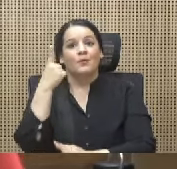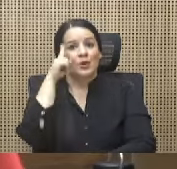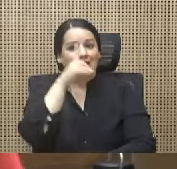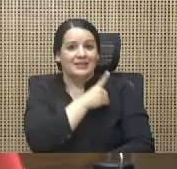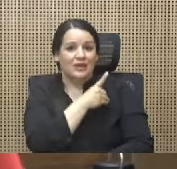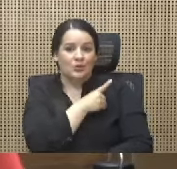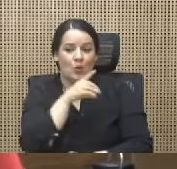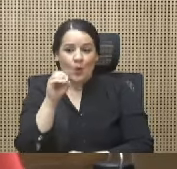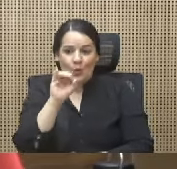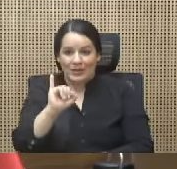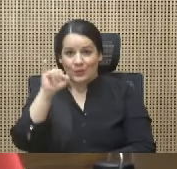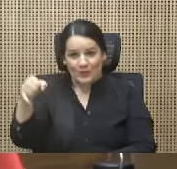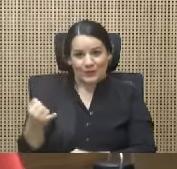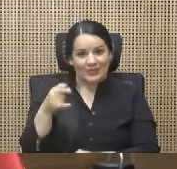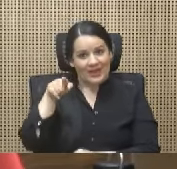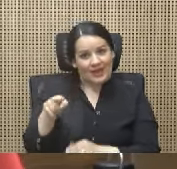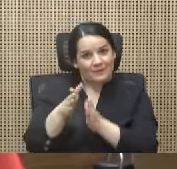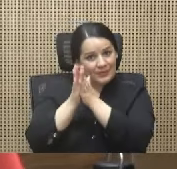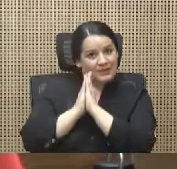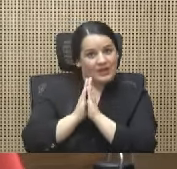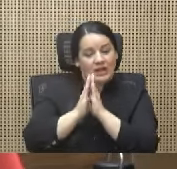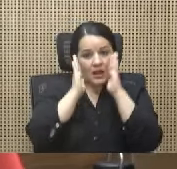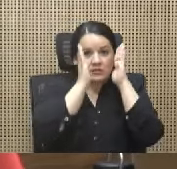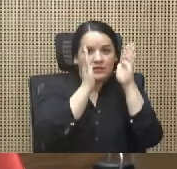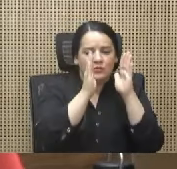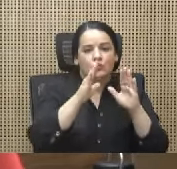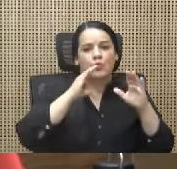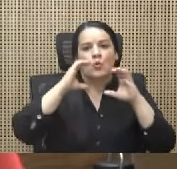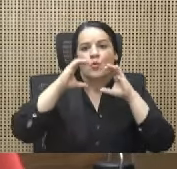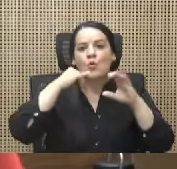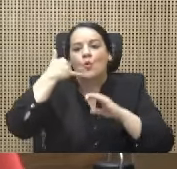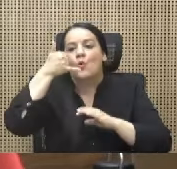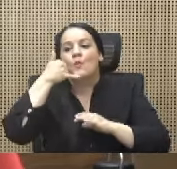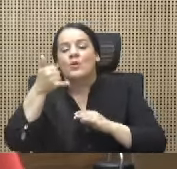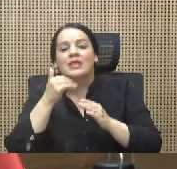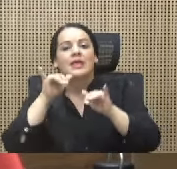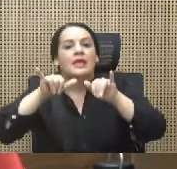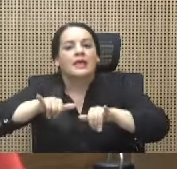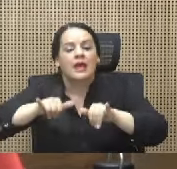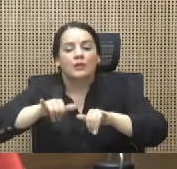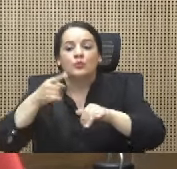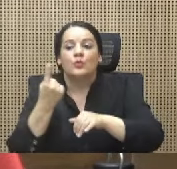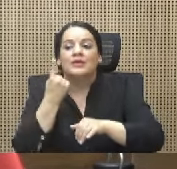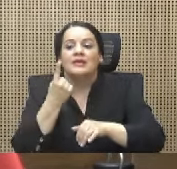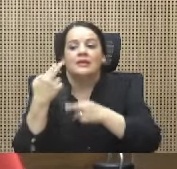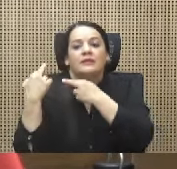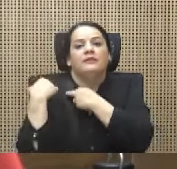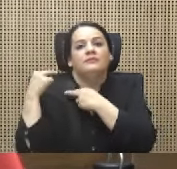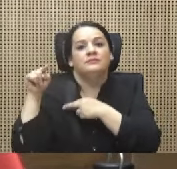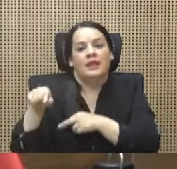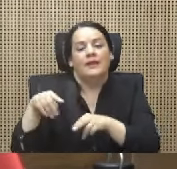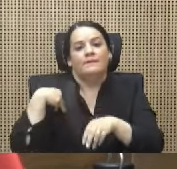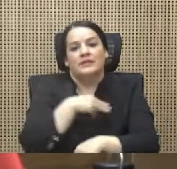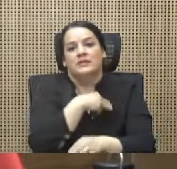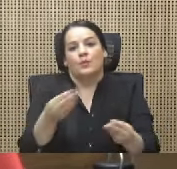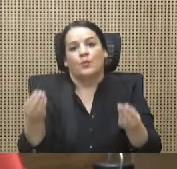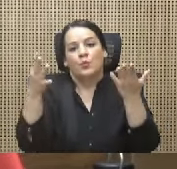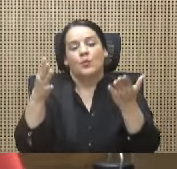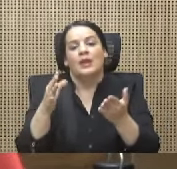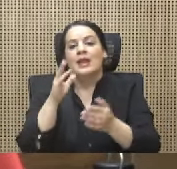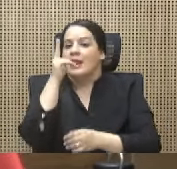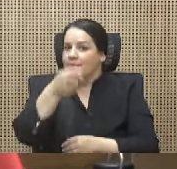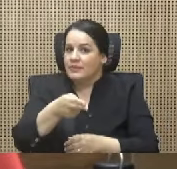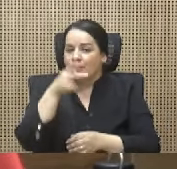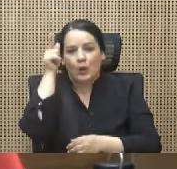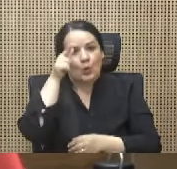OIJ de solicitar la intervención de las comunicaciones, quedando exclusivamente al Ministerio Público, bajo la misma lógica que se